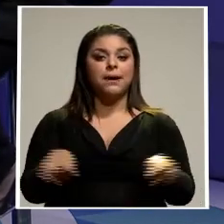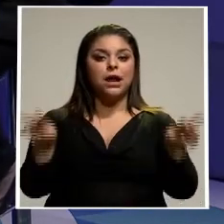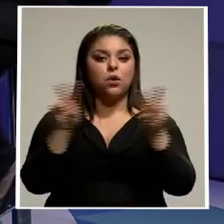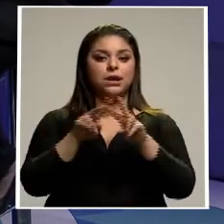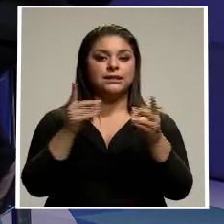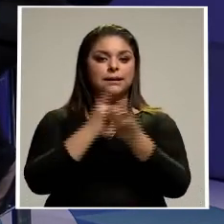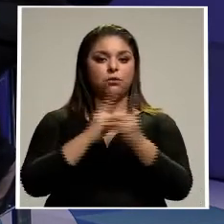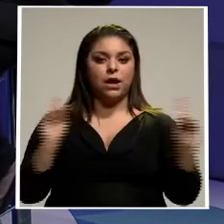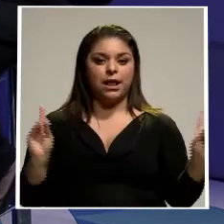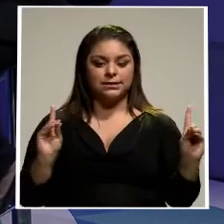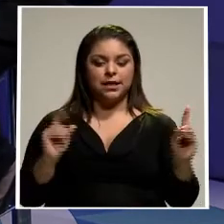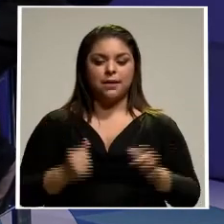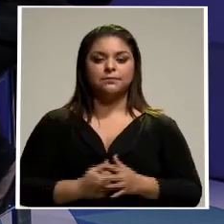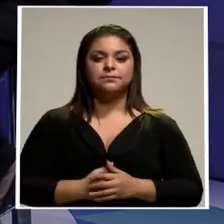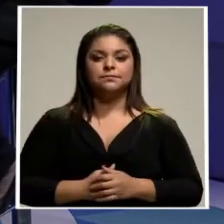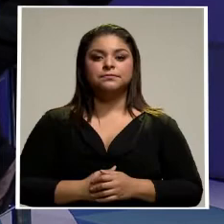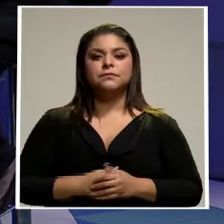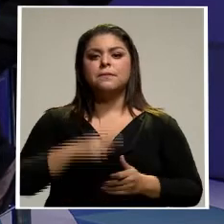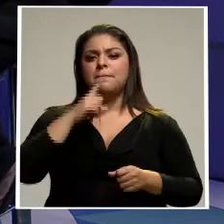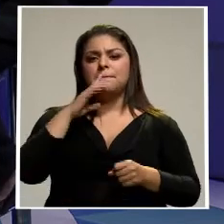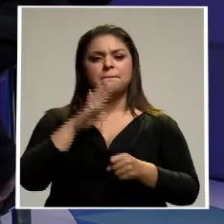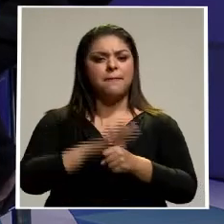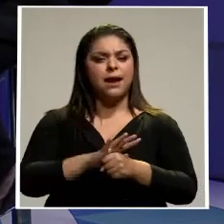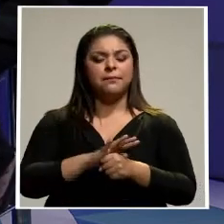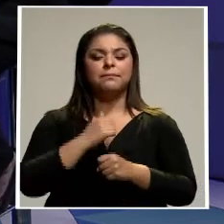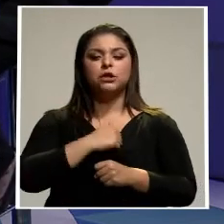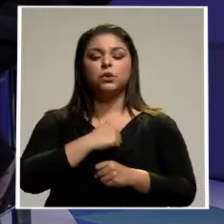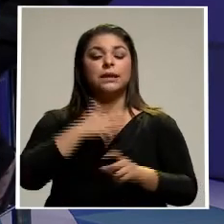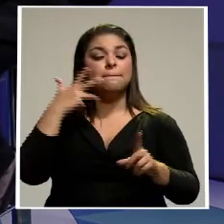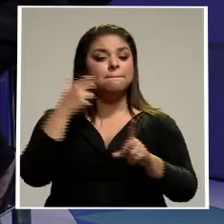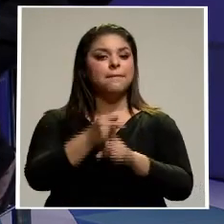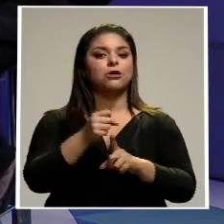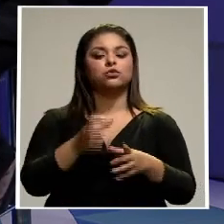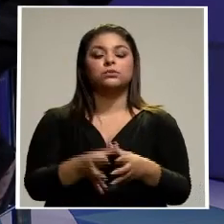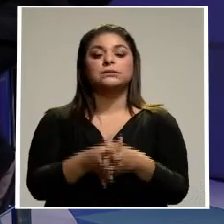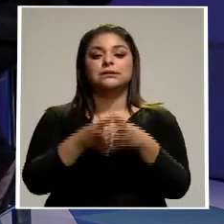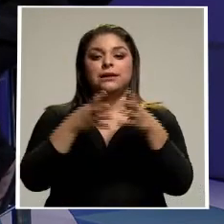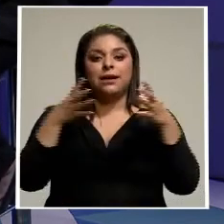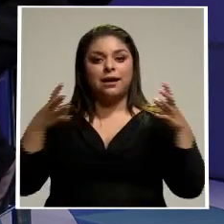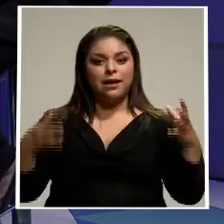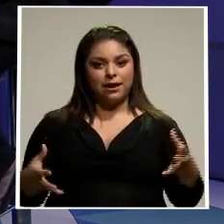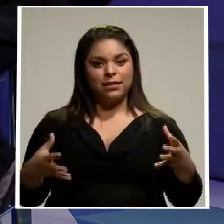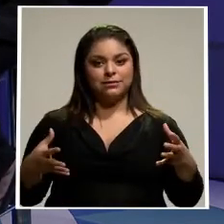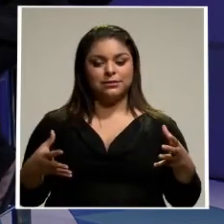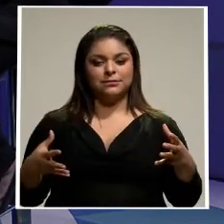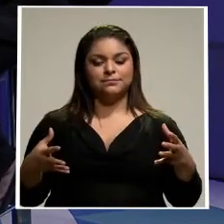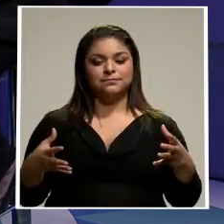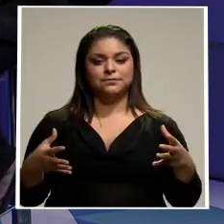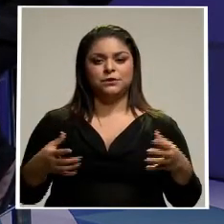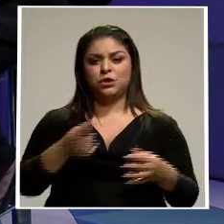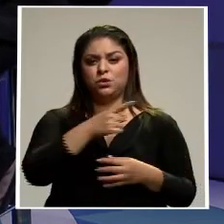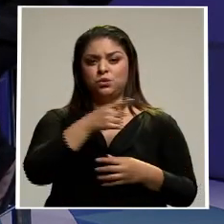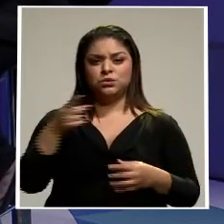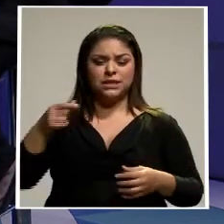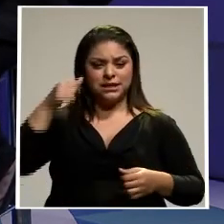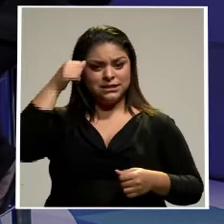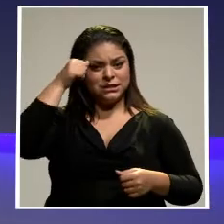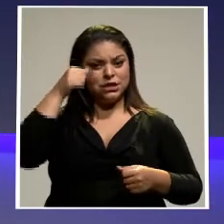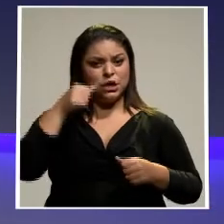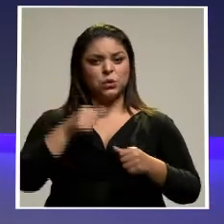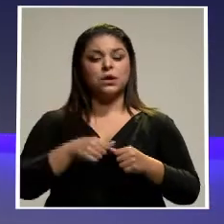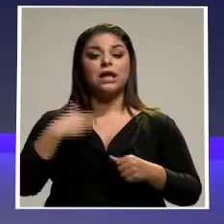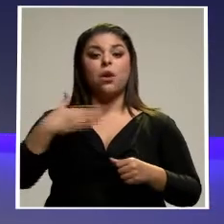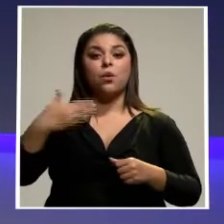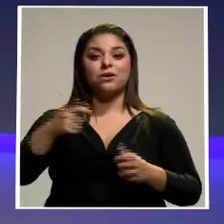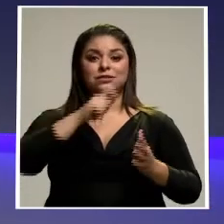El impacto es enorme, Ernesto y costarricenses. Si ustedes recuerdan, cuando se firmó